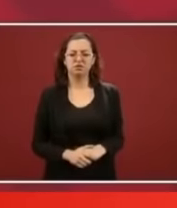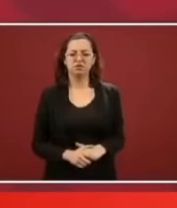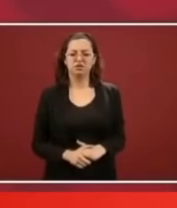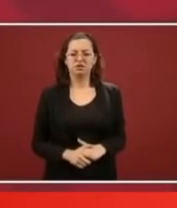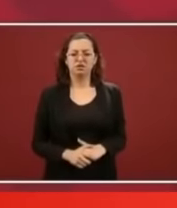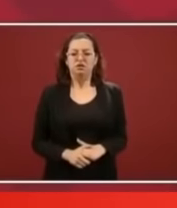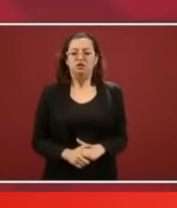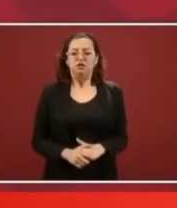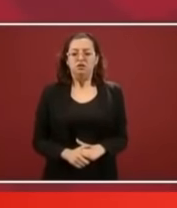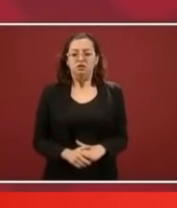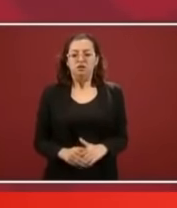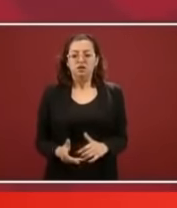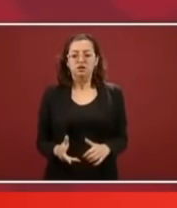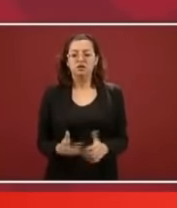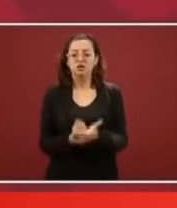. Lo que se decidió fue